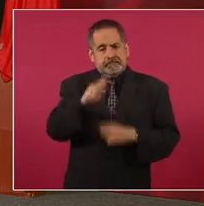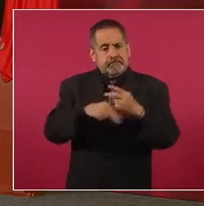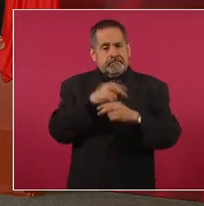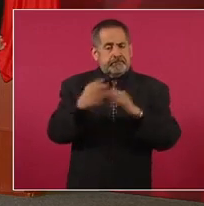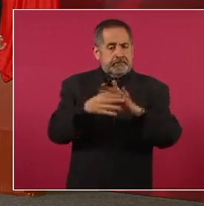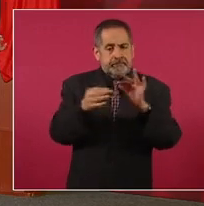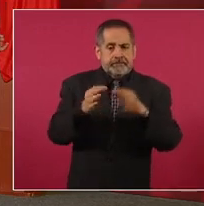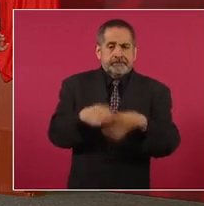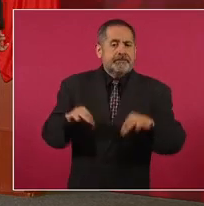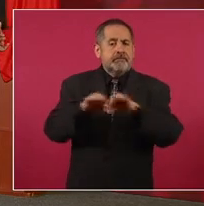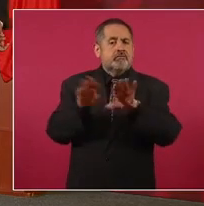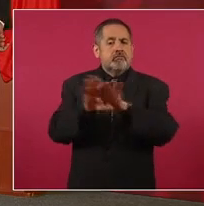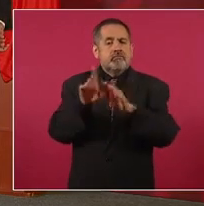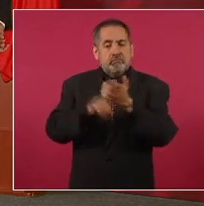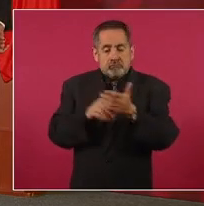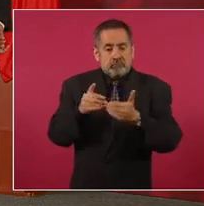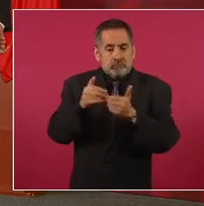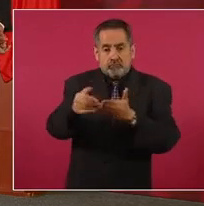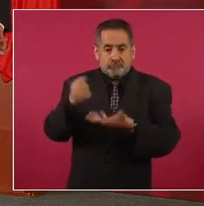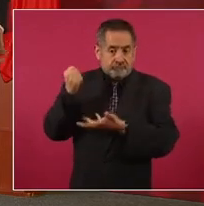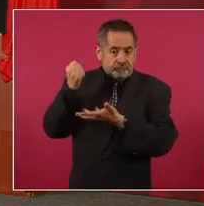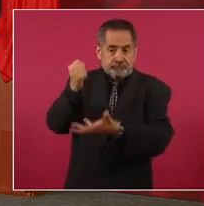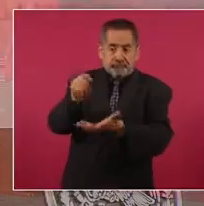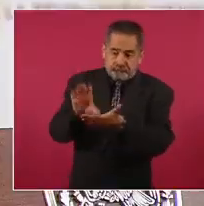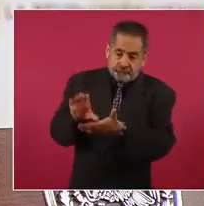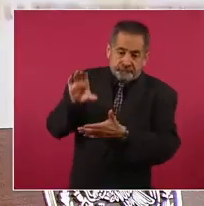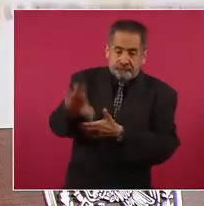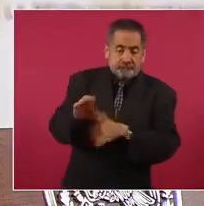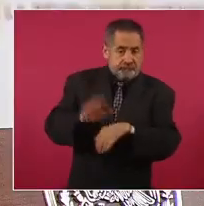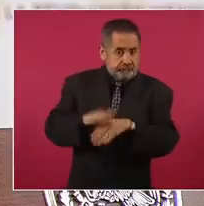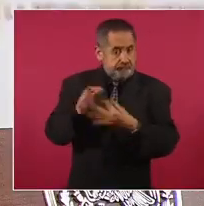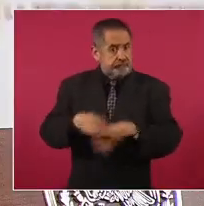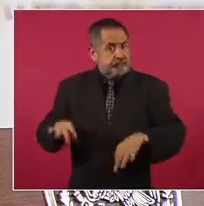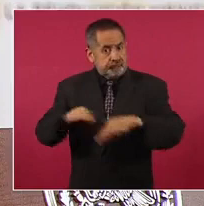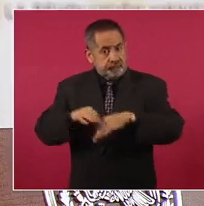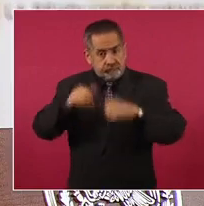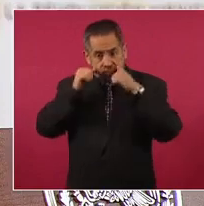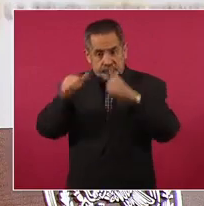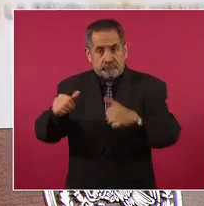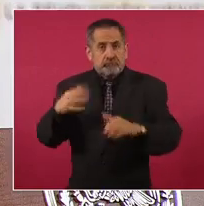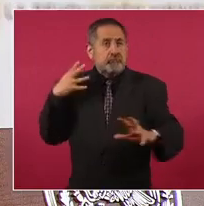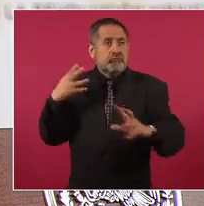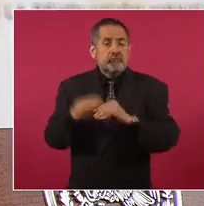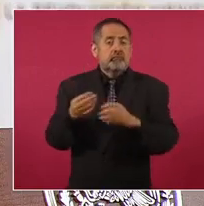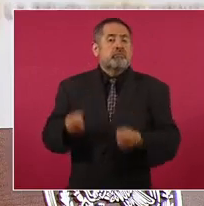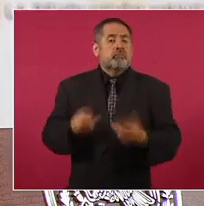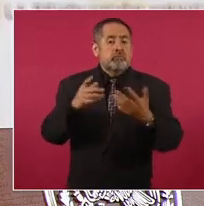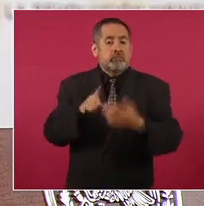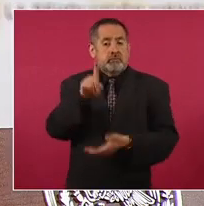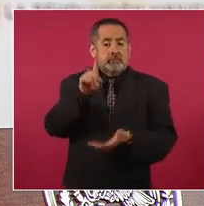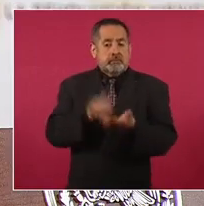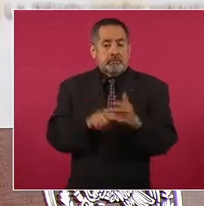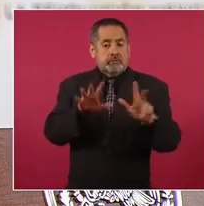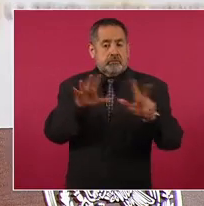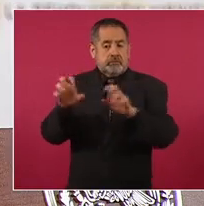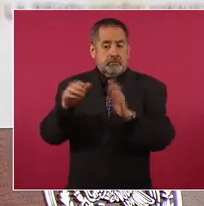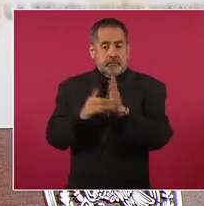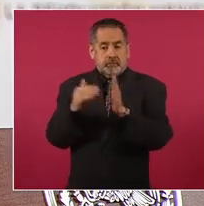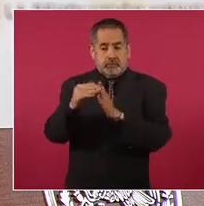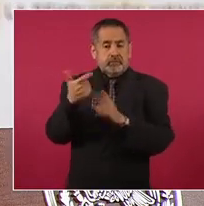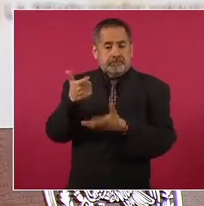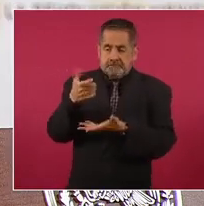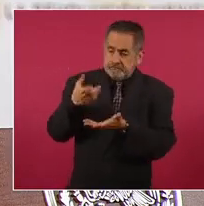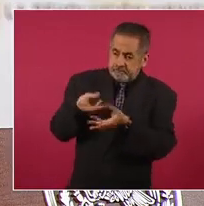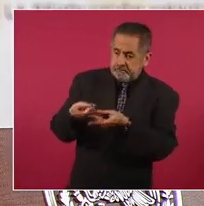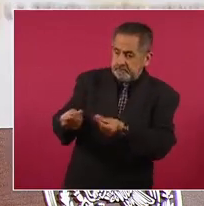el incremento significativo del presupuesto en estas acciones. A la fecha se han erogado más de 1.800 millones de